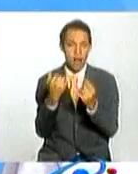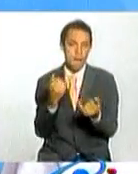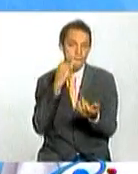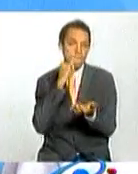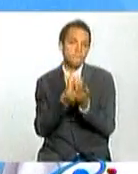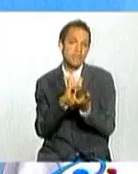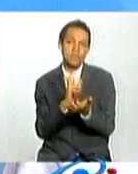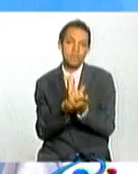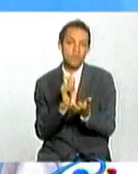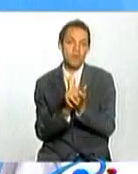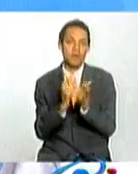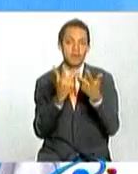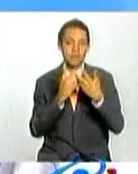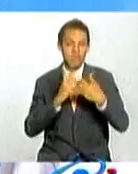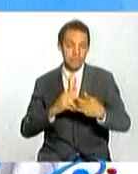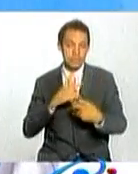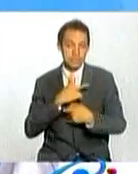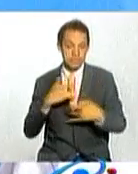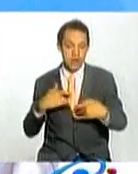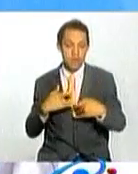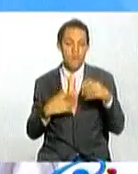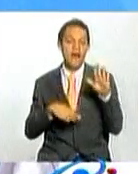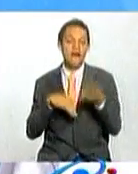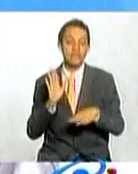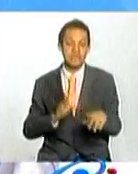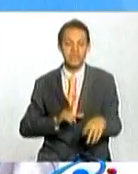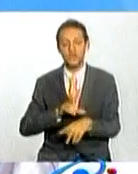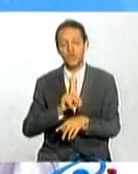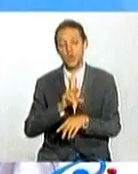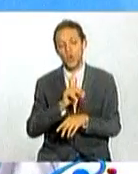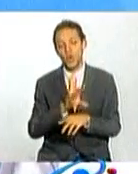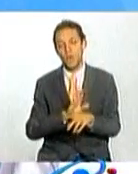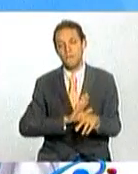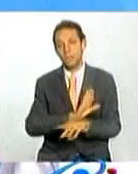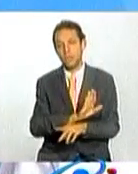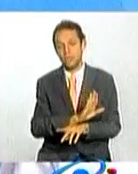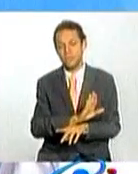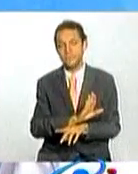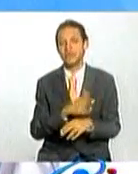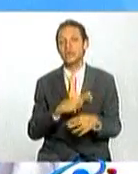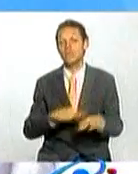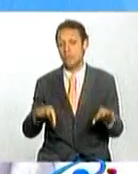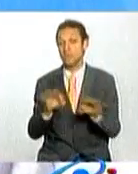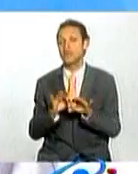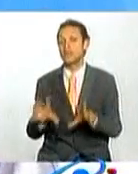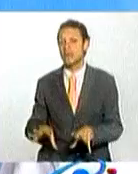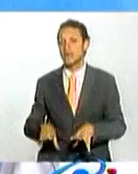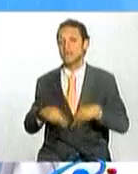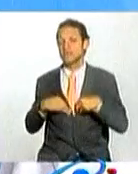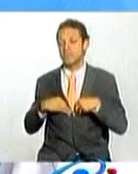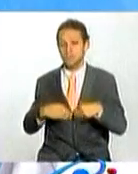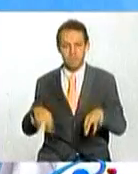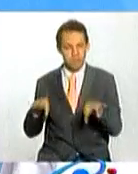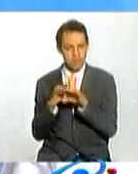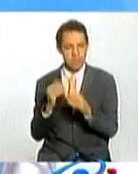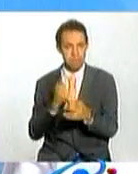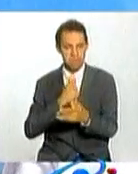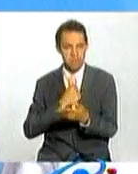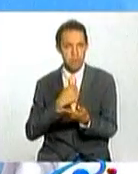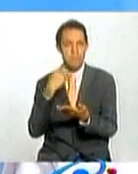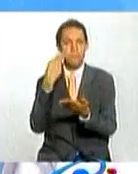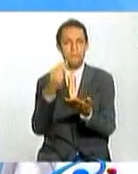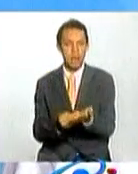sus EPS se los estarán negando, pero entenderán por qué sí es importante hacerlo y por qué es básico para ese